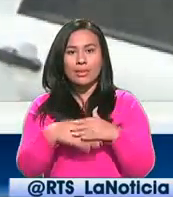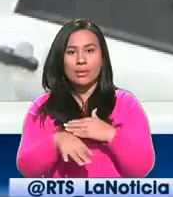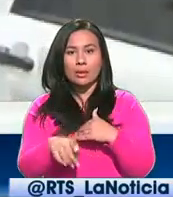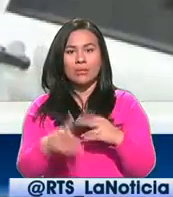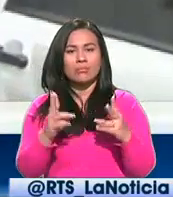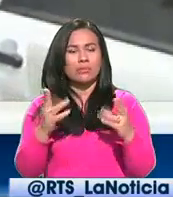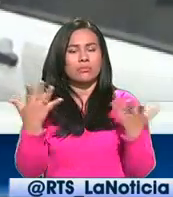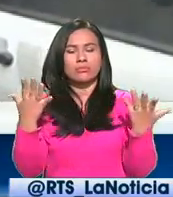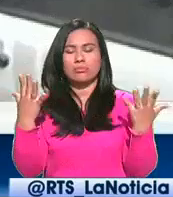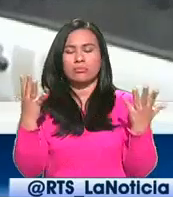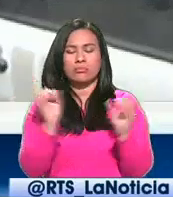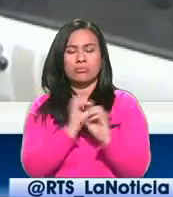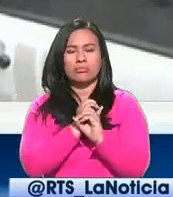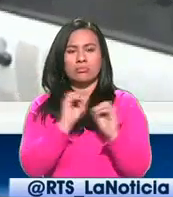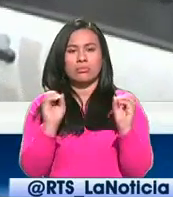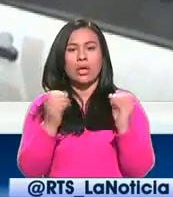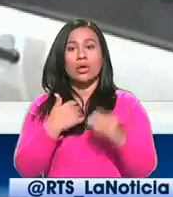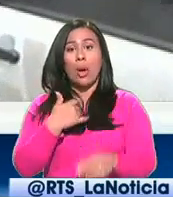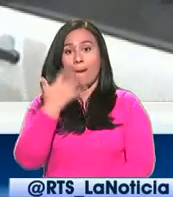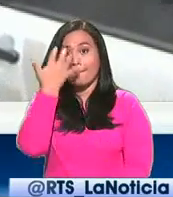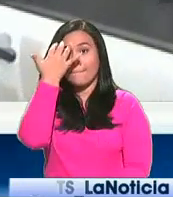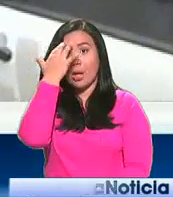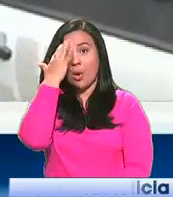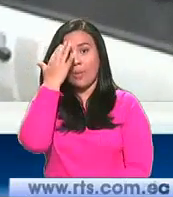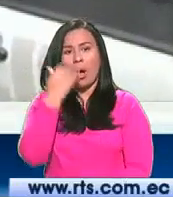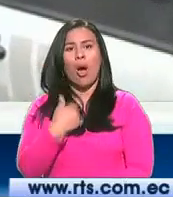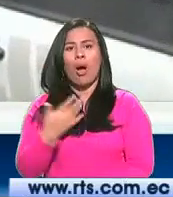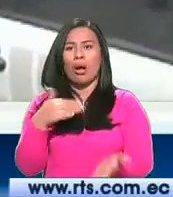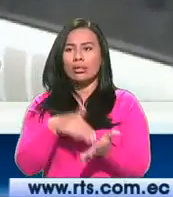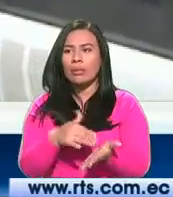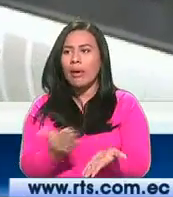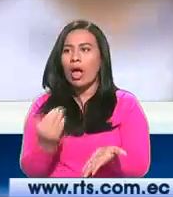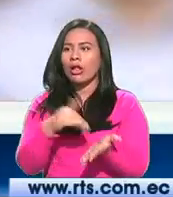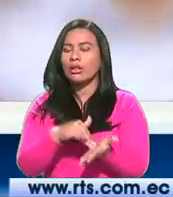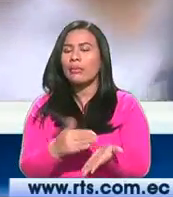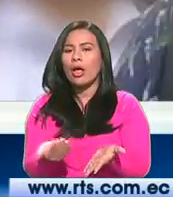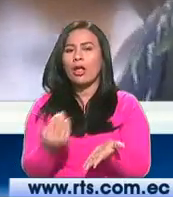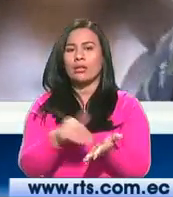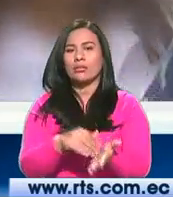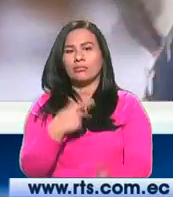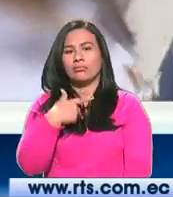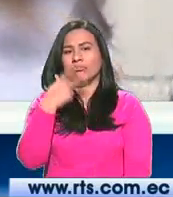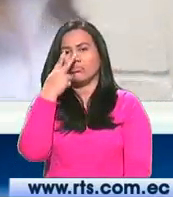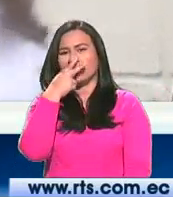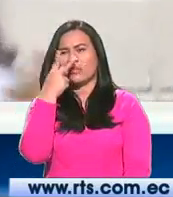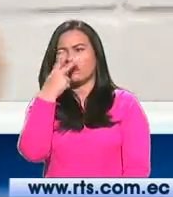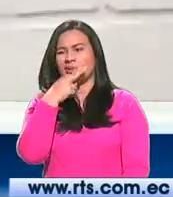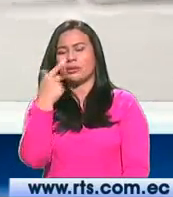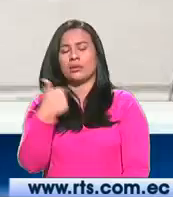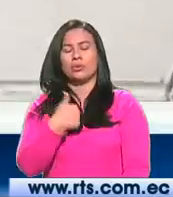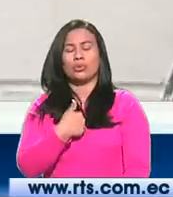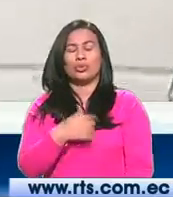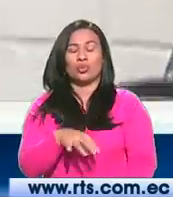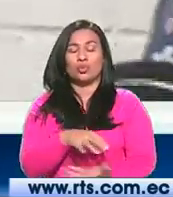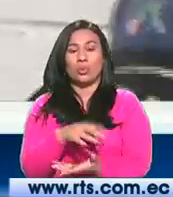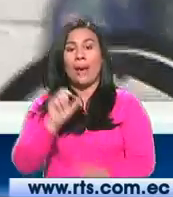Y la verdad que estoy muy preocupada porque ya es muy seguido todo esto. Y la próxima semana